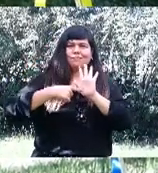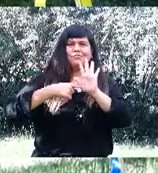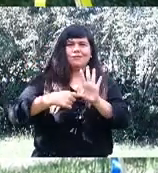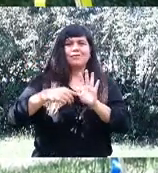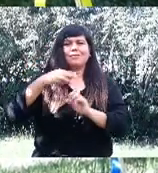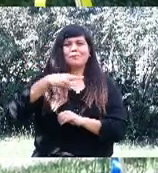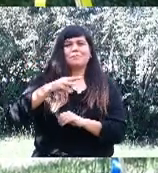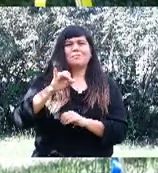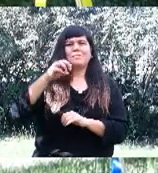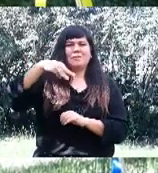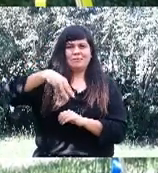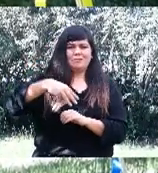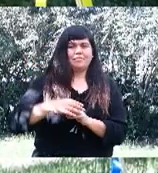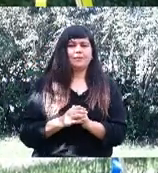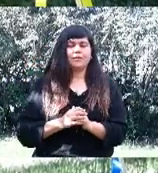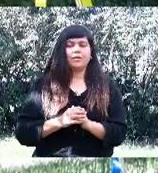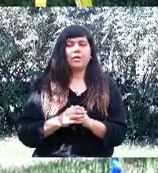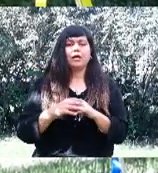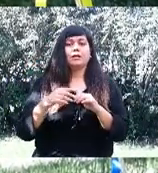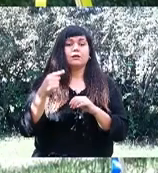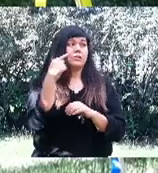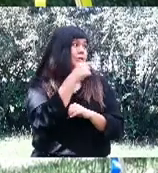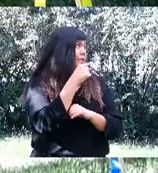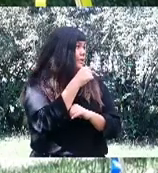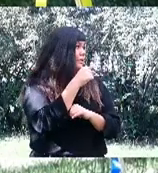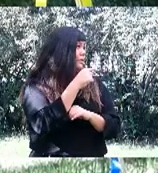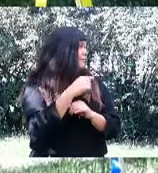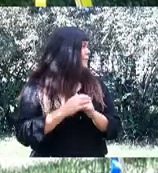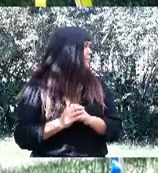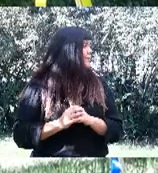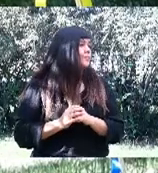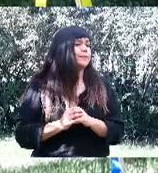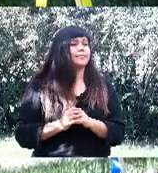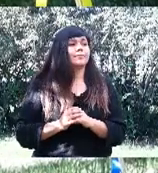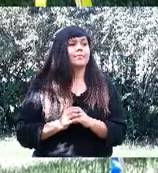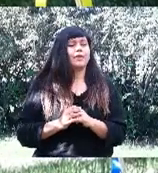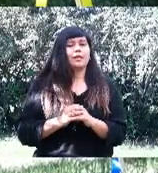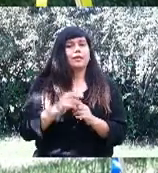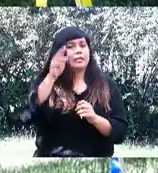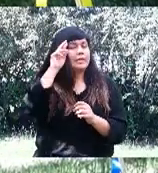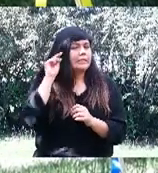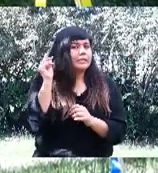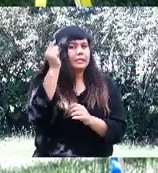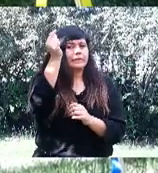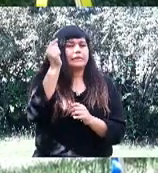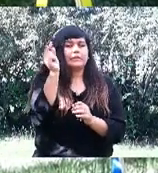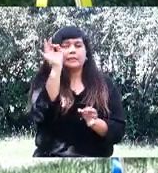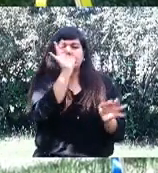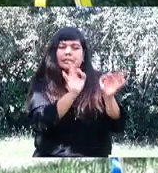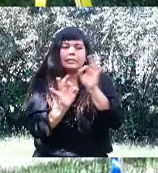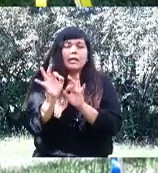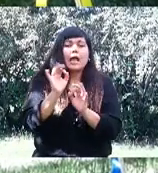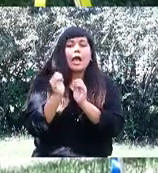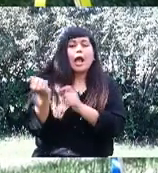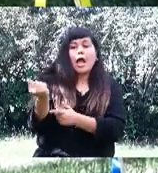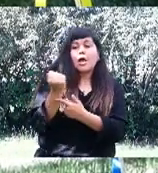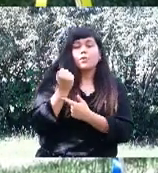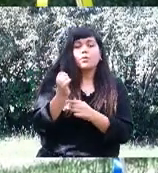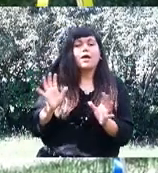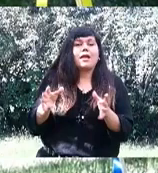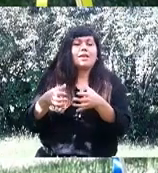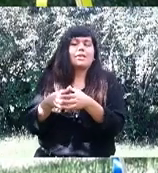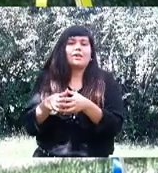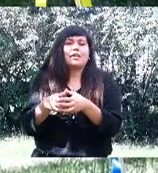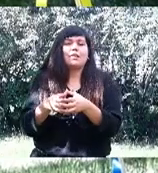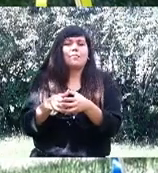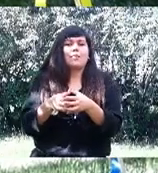Dale Max por favor Y entonces ahí eh eh fuimos creando con ayuda del equipo del equipo